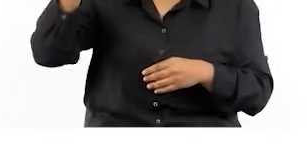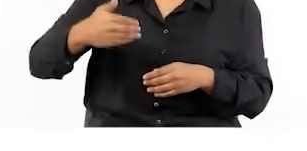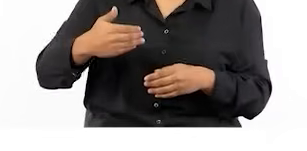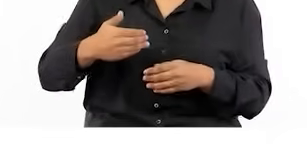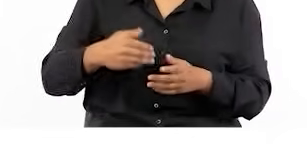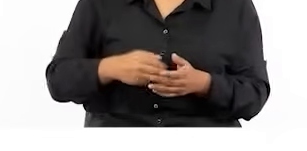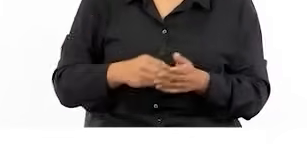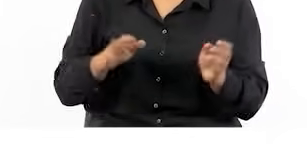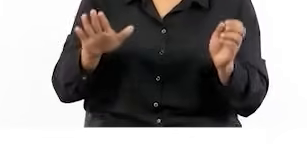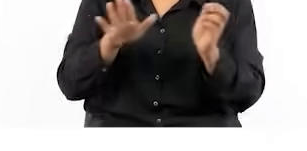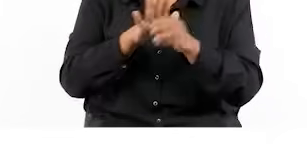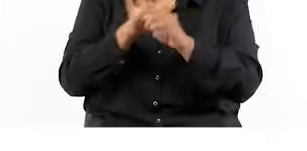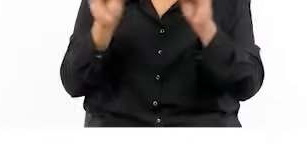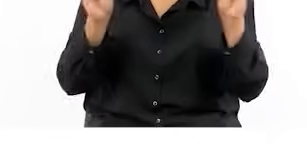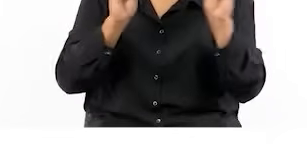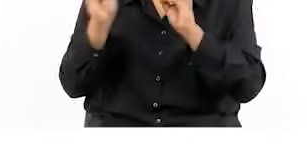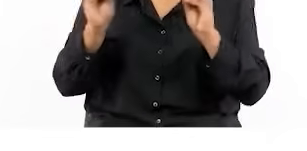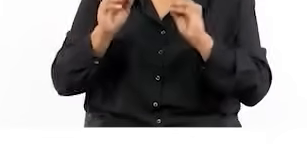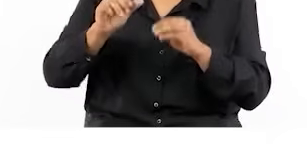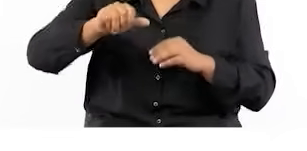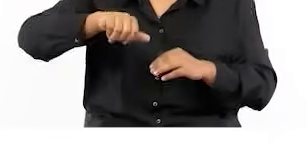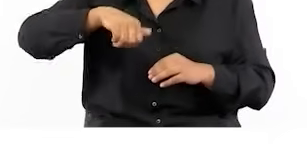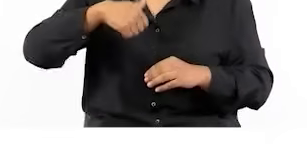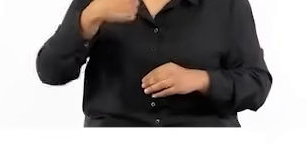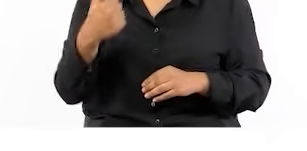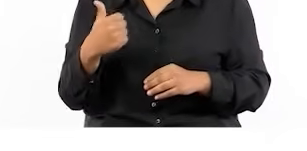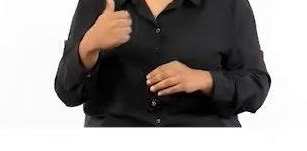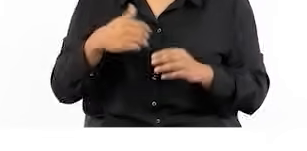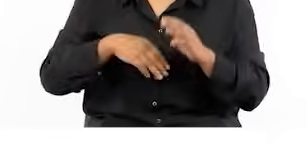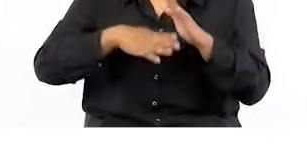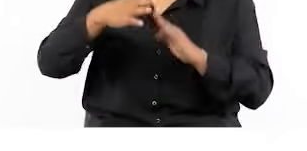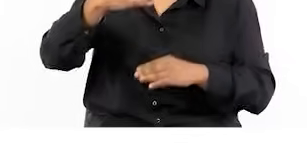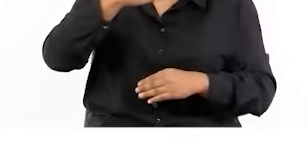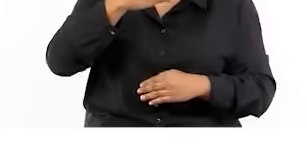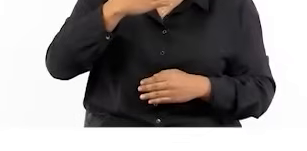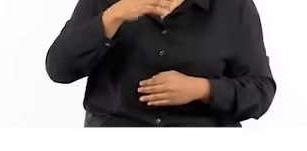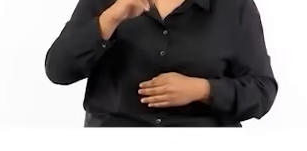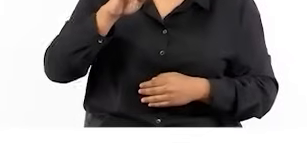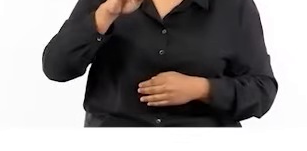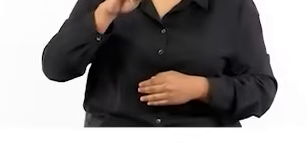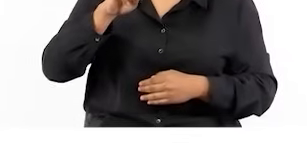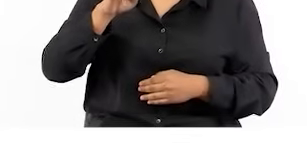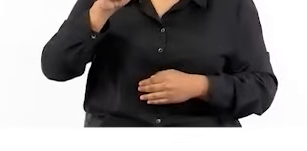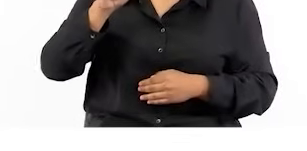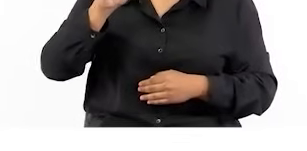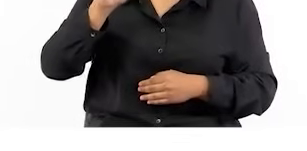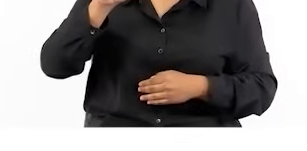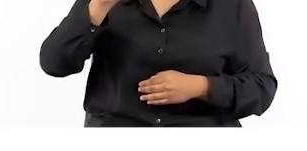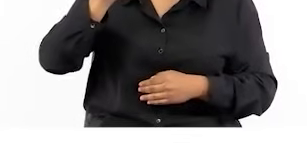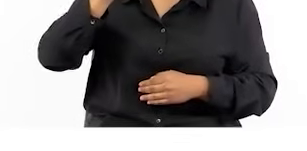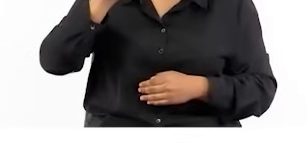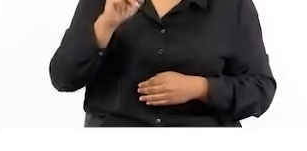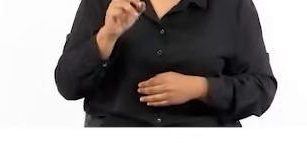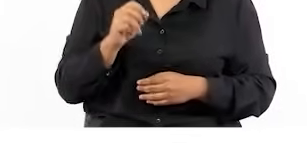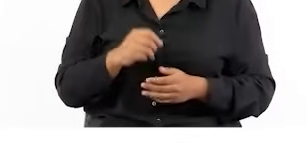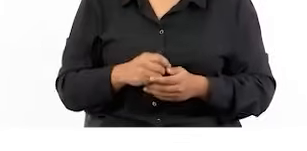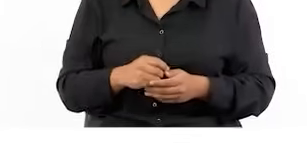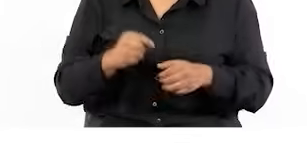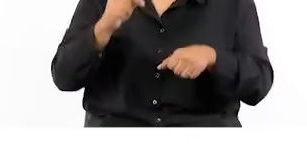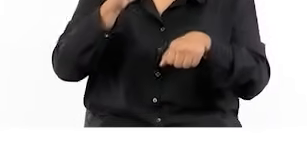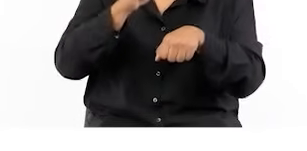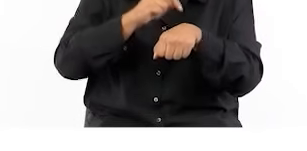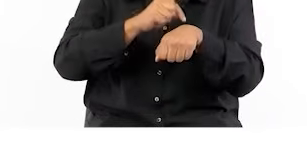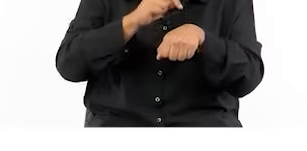25.776 años, y a esto se le conoce como año platónico. Hay otro tipo de movimiento complejo que es la